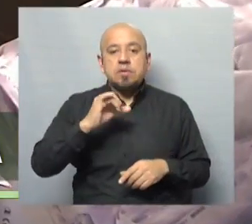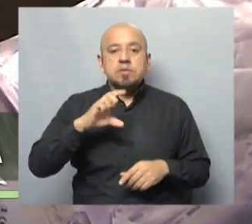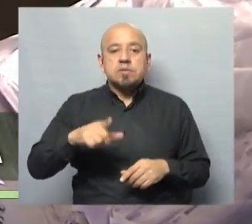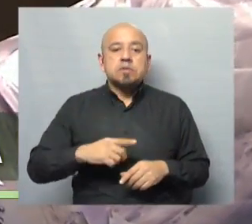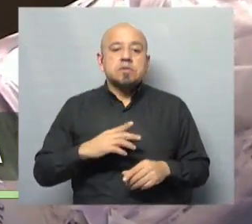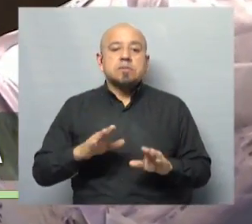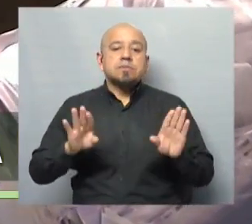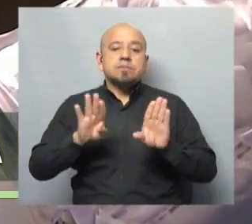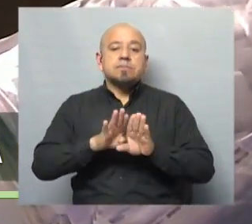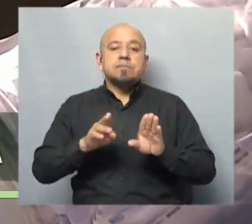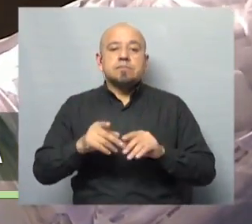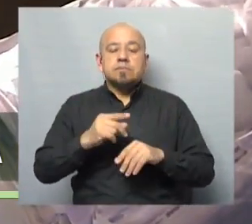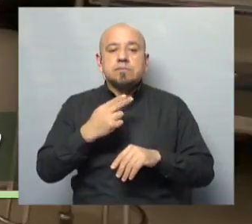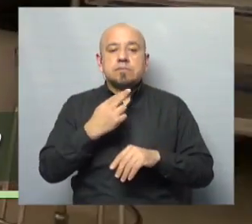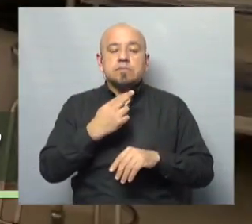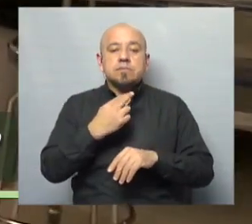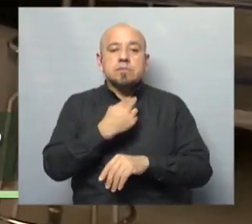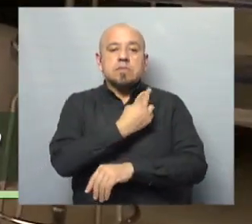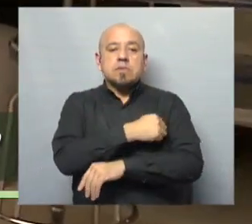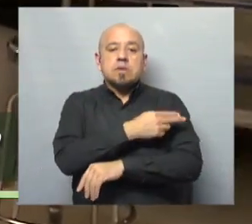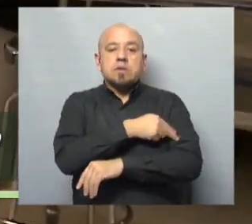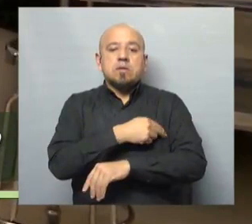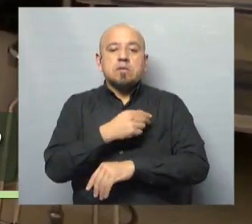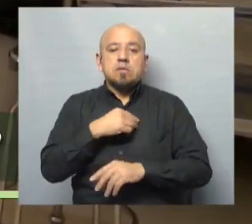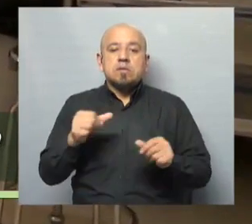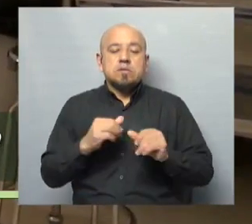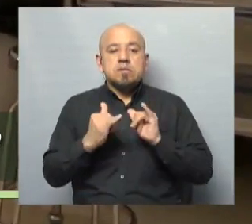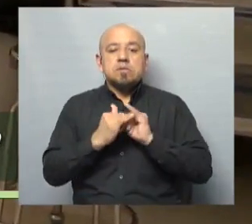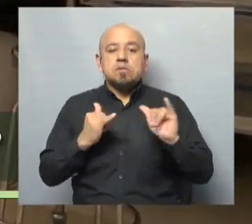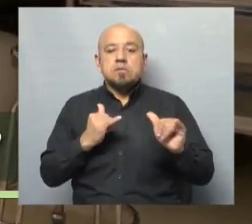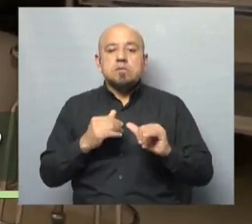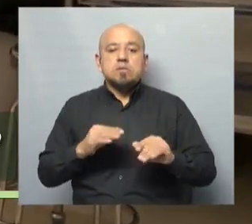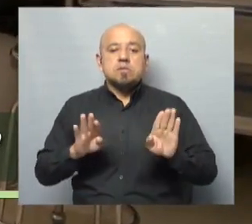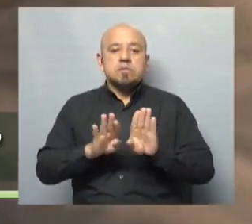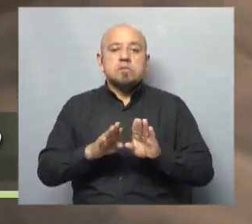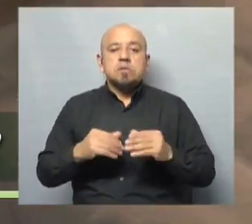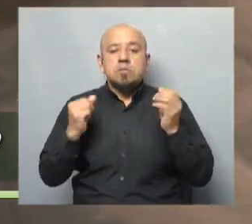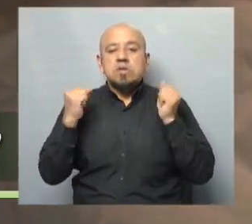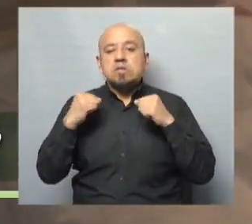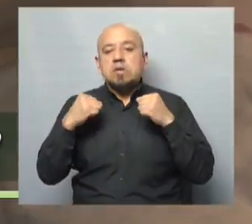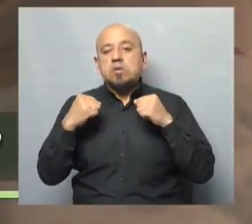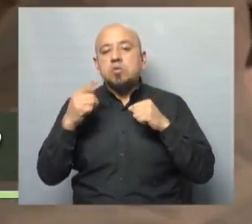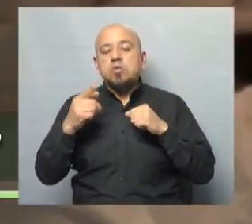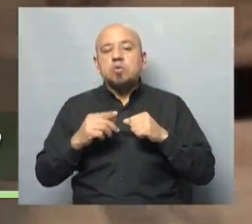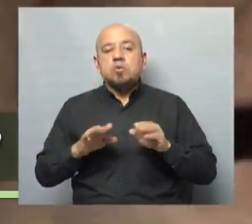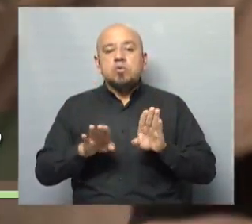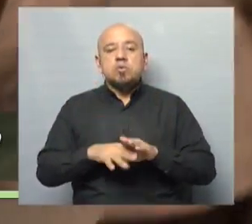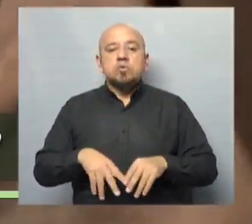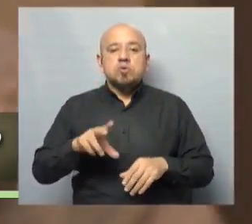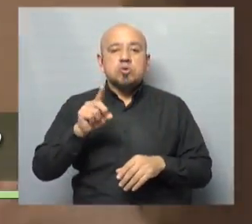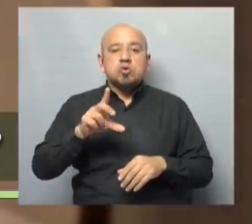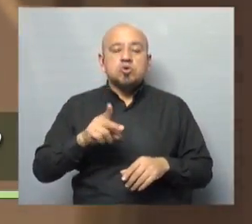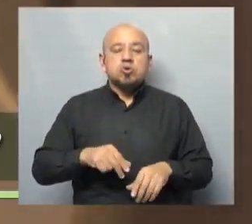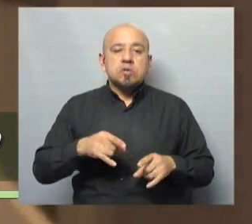cerrar lo que es la farmacia y el despacho que se hacía a través del correo eso se va a cerrar pasando por ejemplo cierra 12 camas del hospital